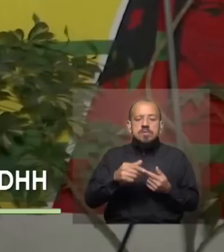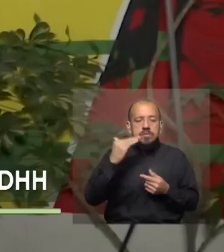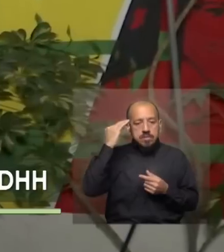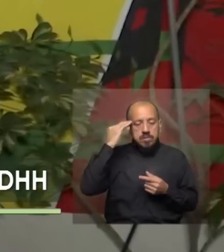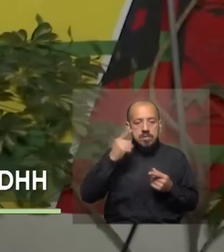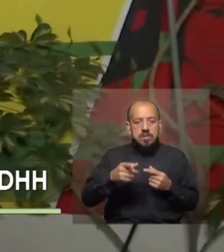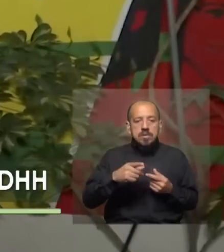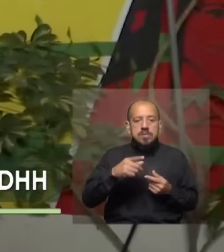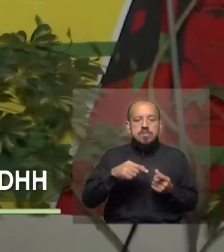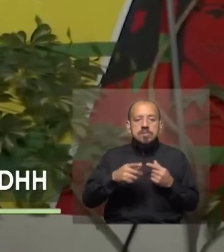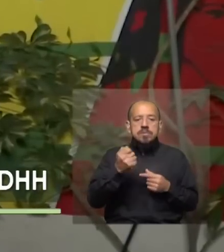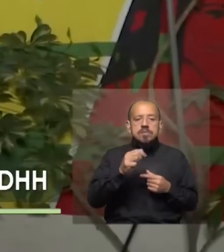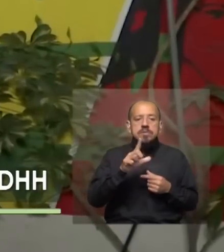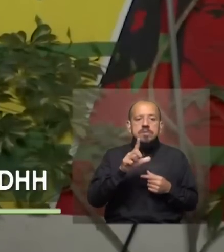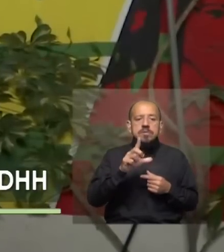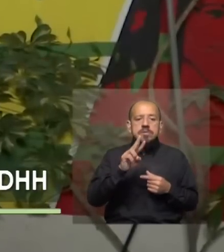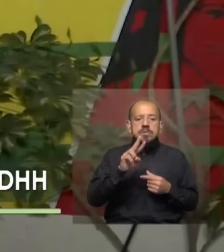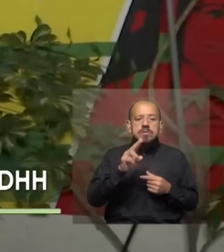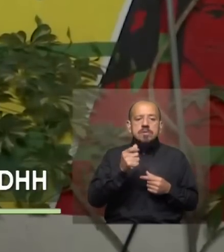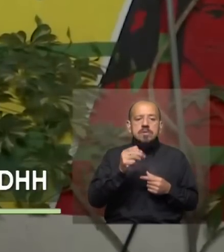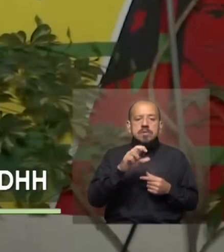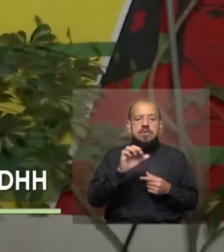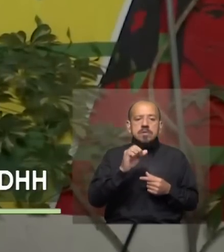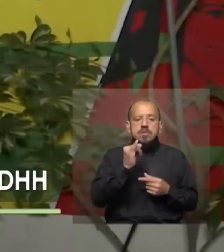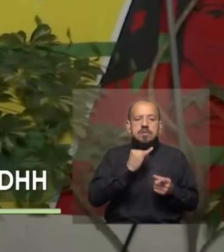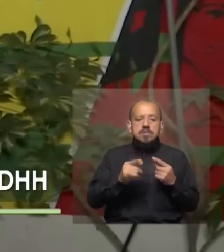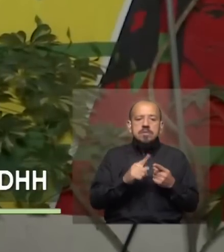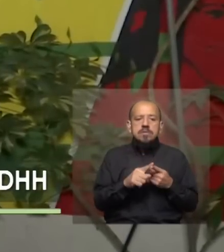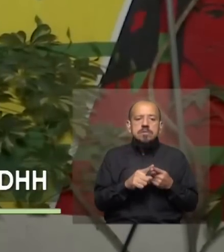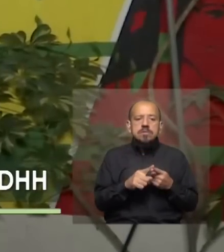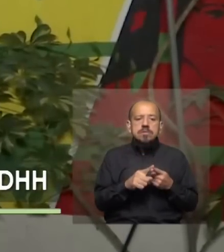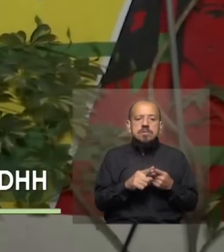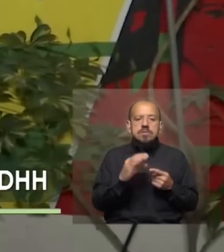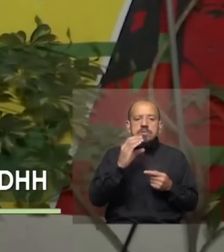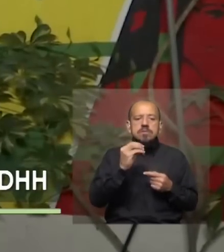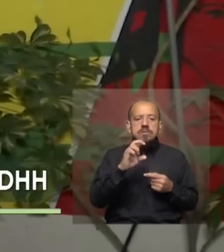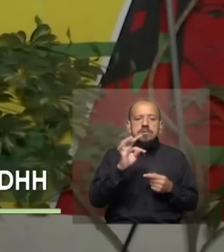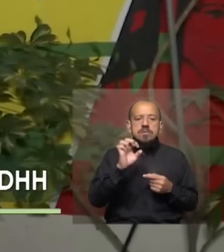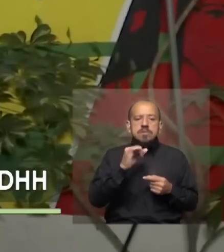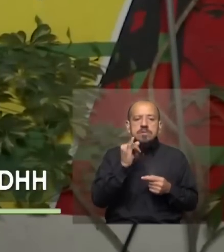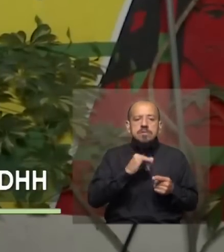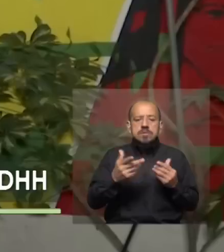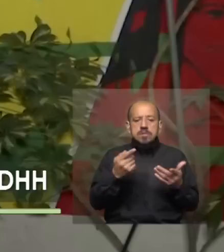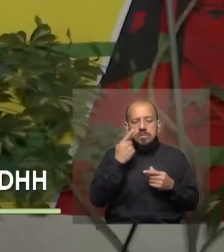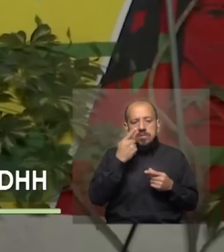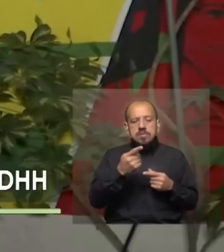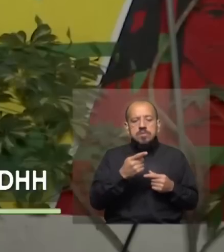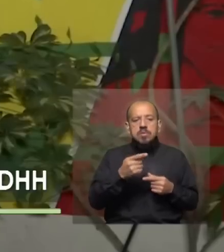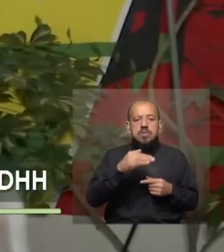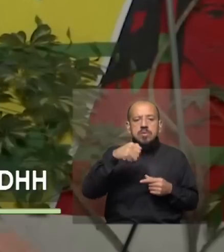de lo que fue el centro Álvarez Álvarez Álvarez Cortés lo escuchamos ahora el testimonio de Mario